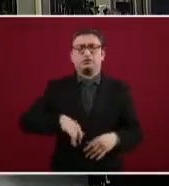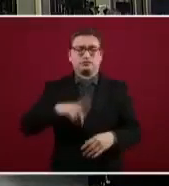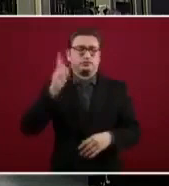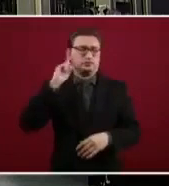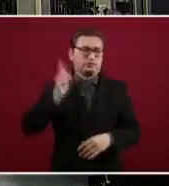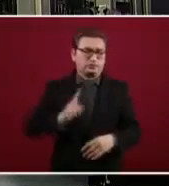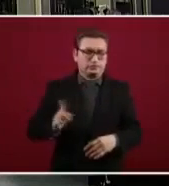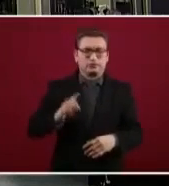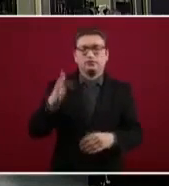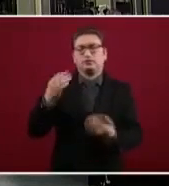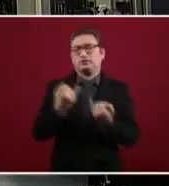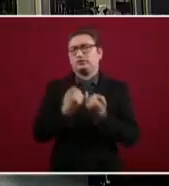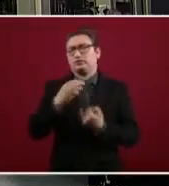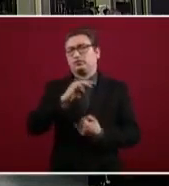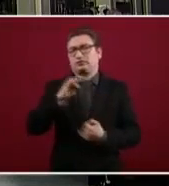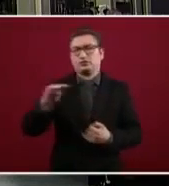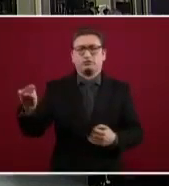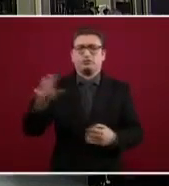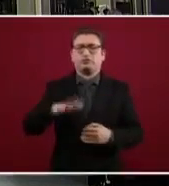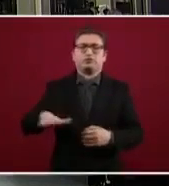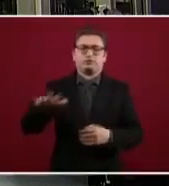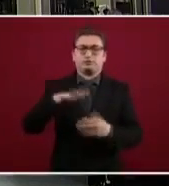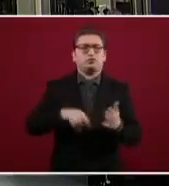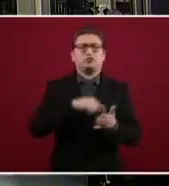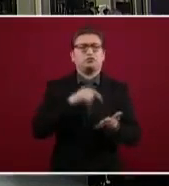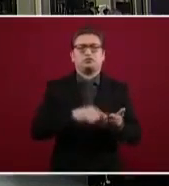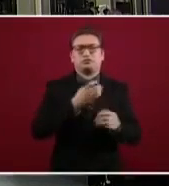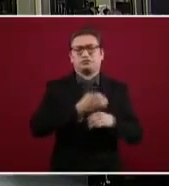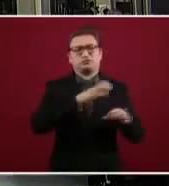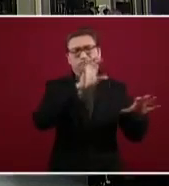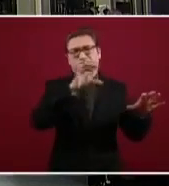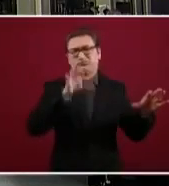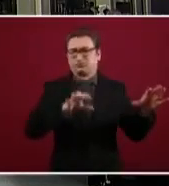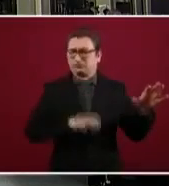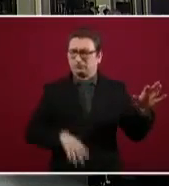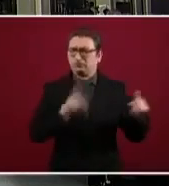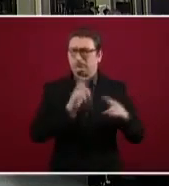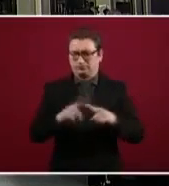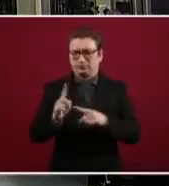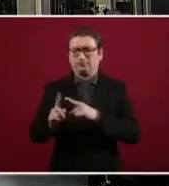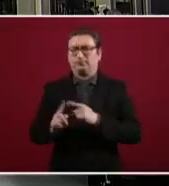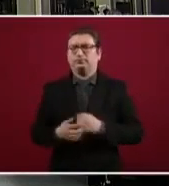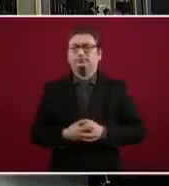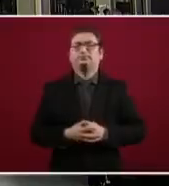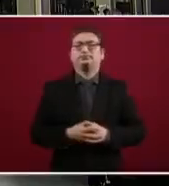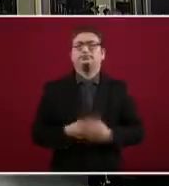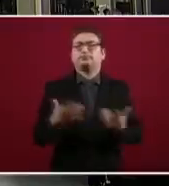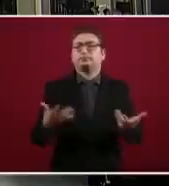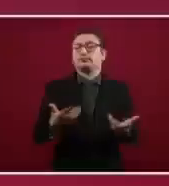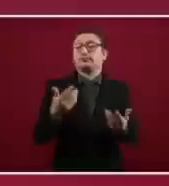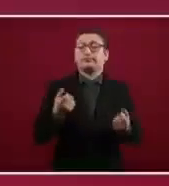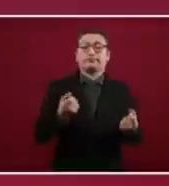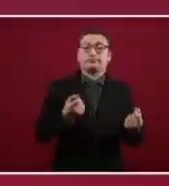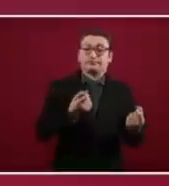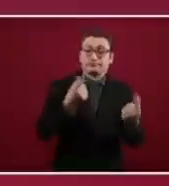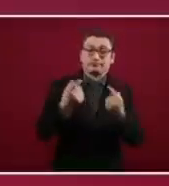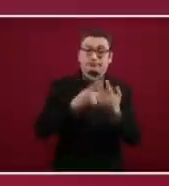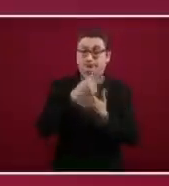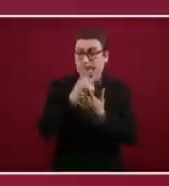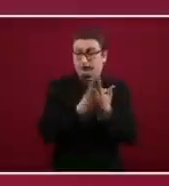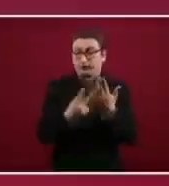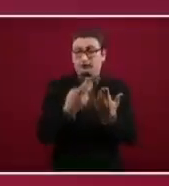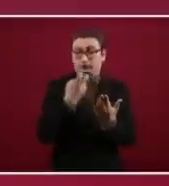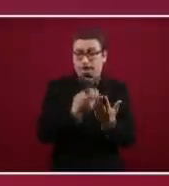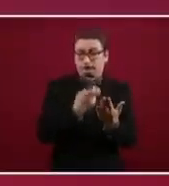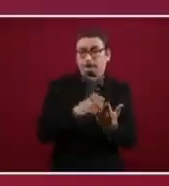por supuesto pero prácticamente en todos los estados de la república se del fenómeno hay algunos programas que han